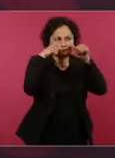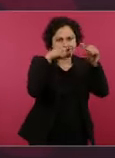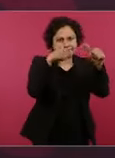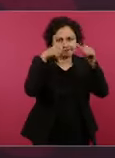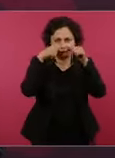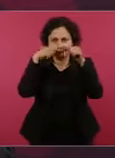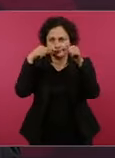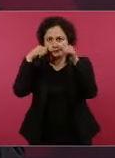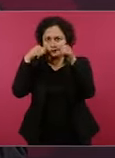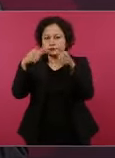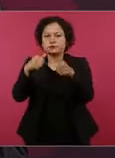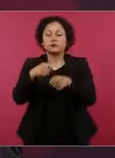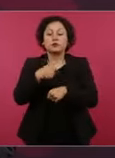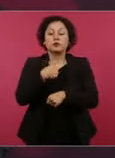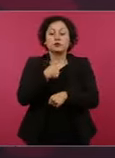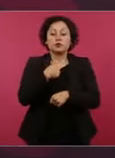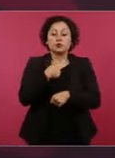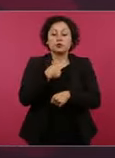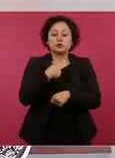Estuve